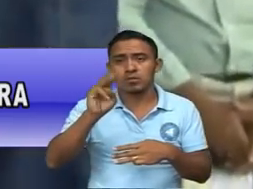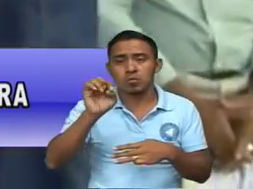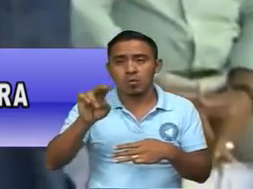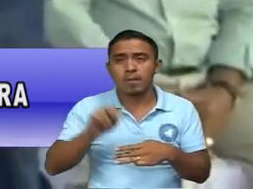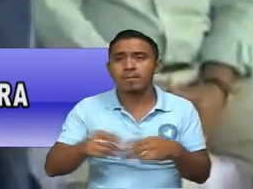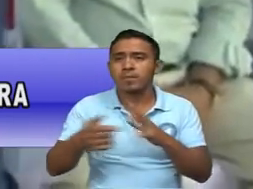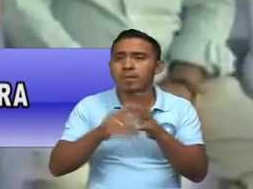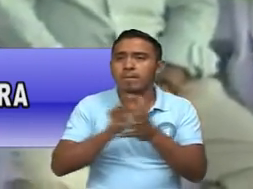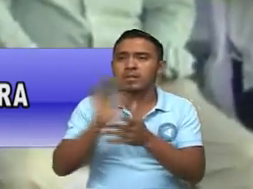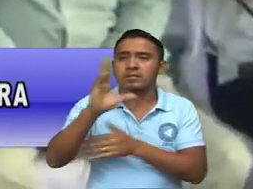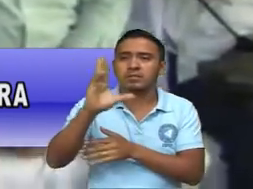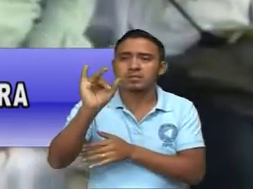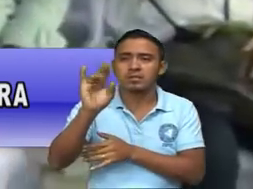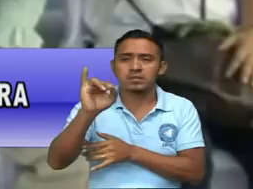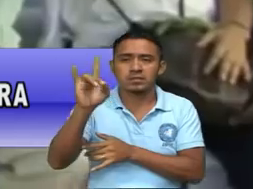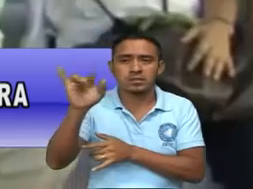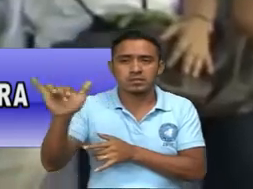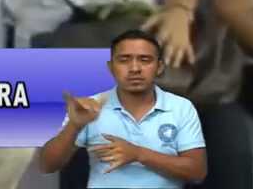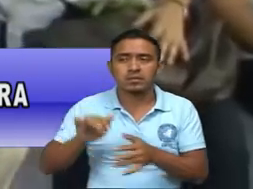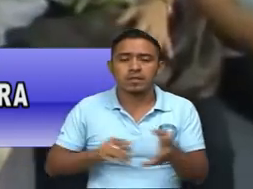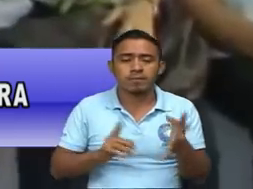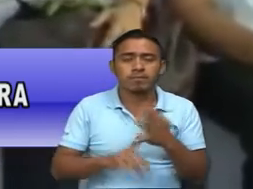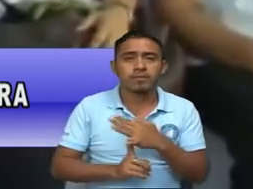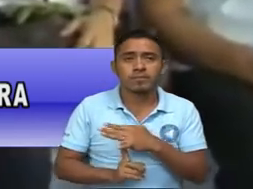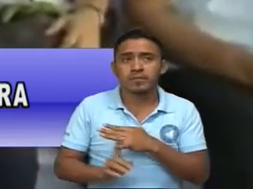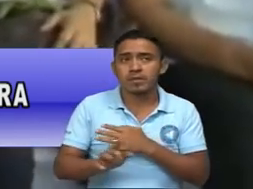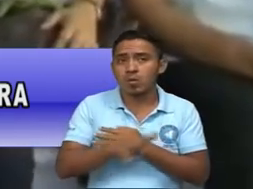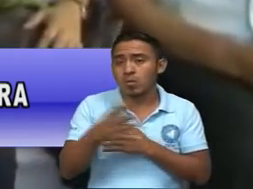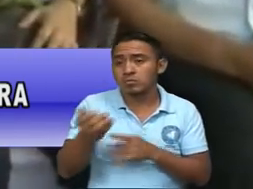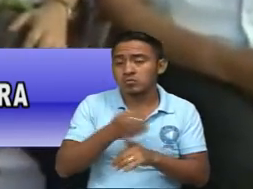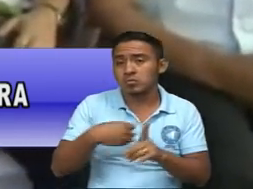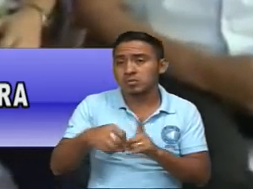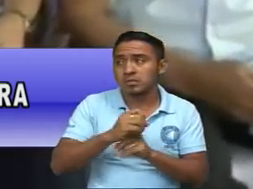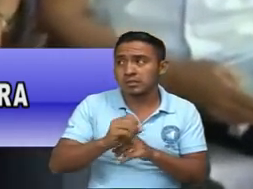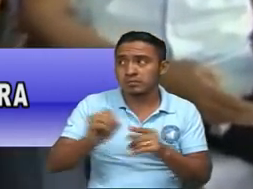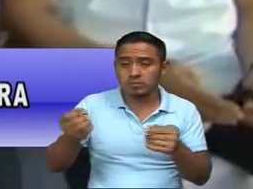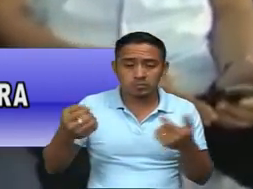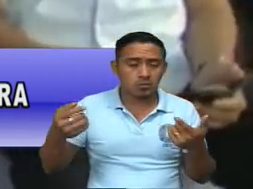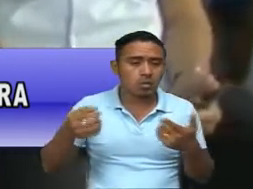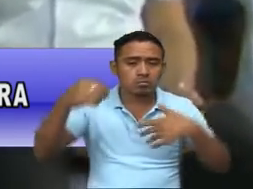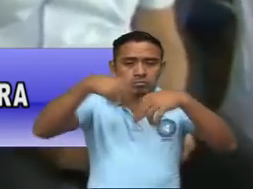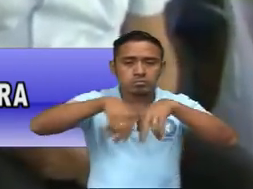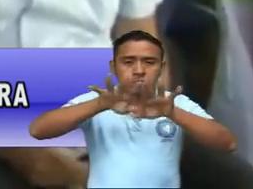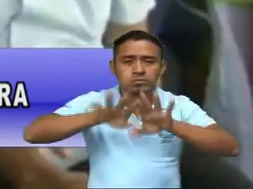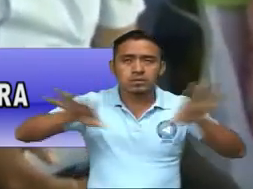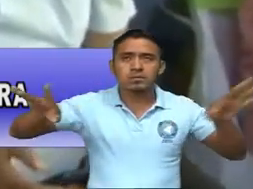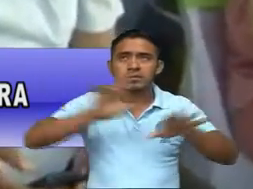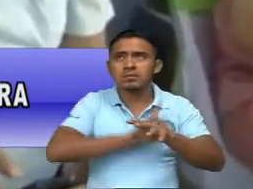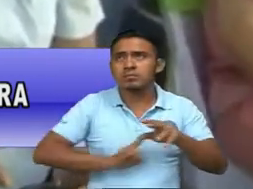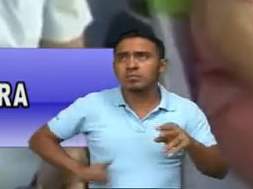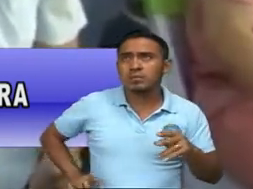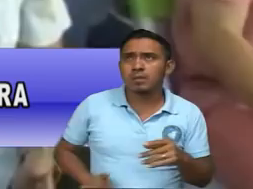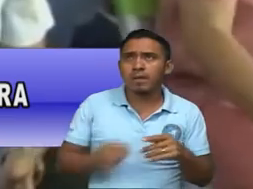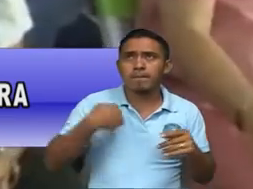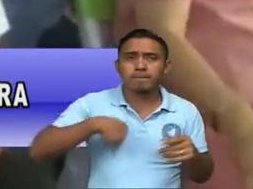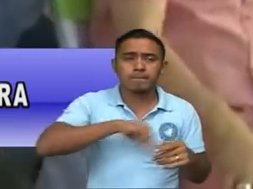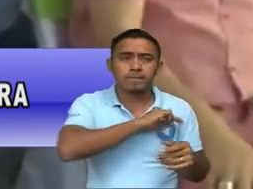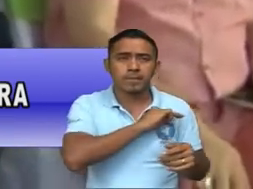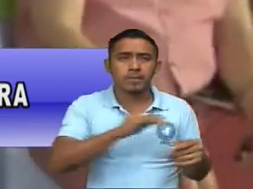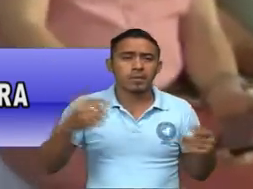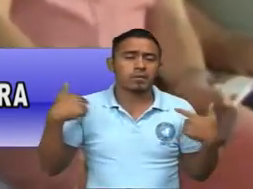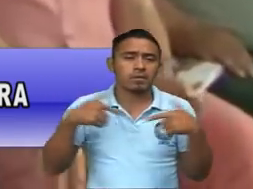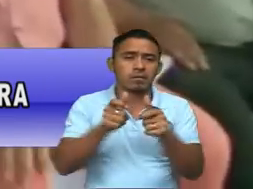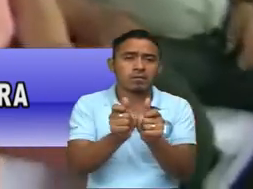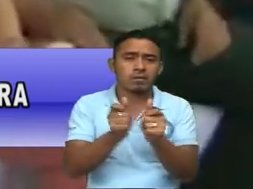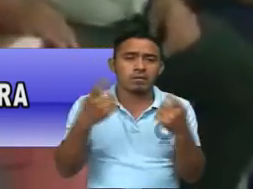esposa Cindy, y pues también organismos ambientales, también diputados, miembros de la directiva